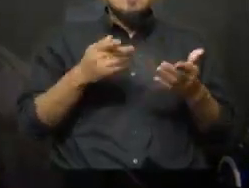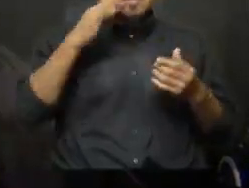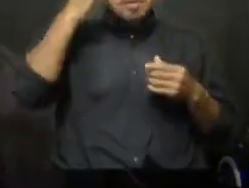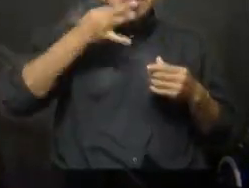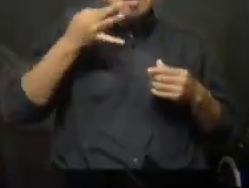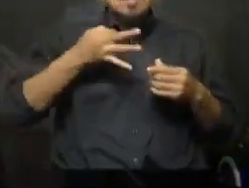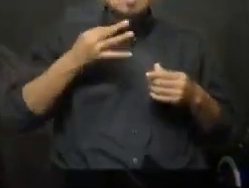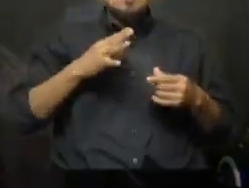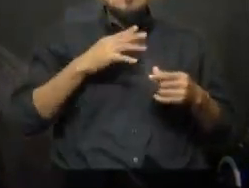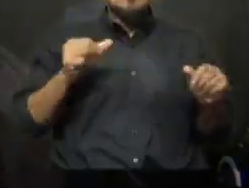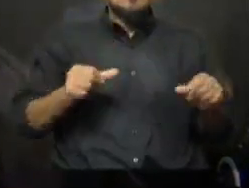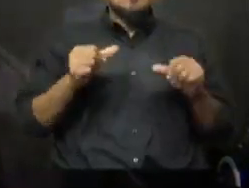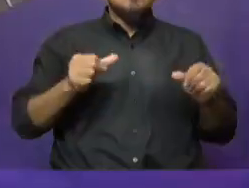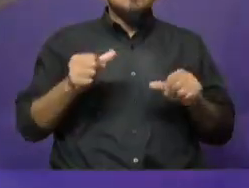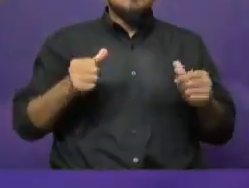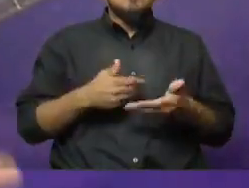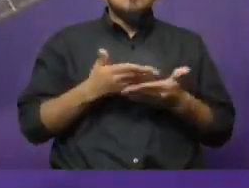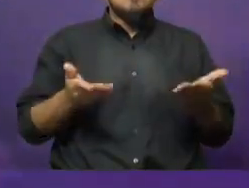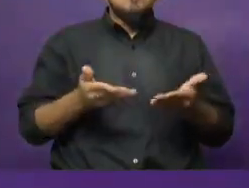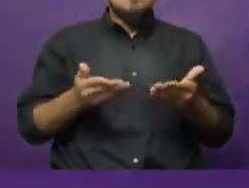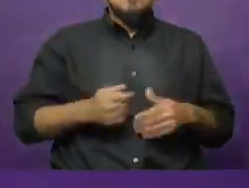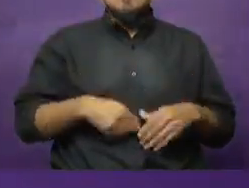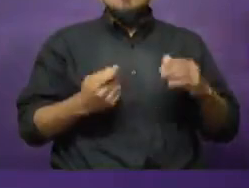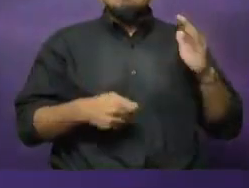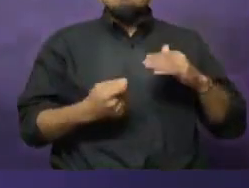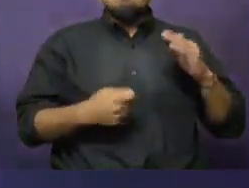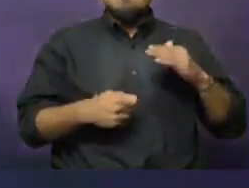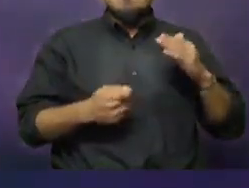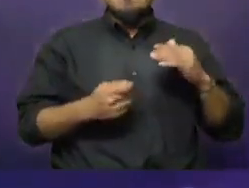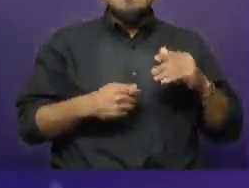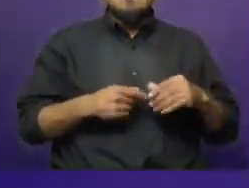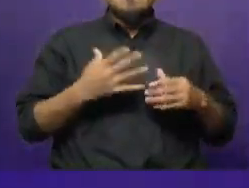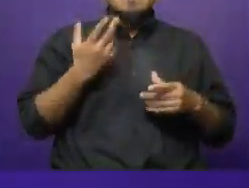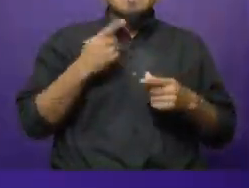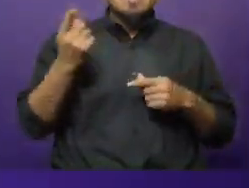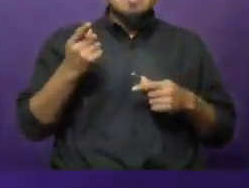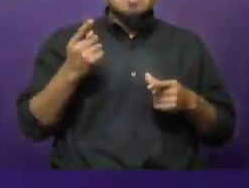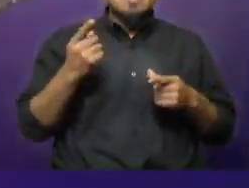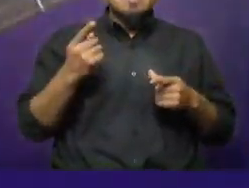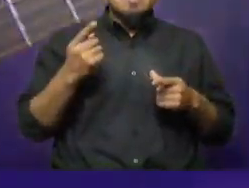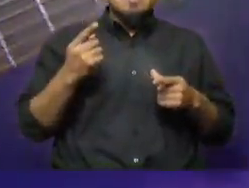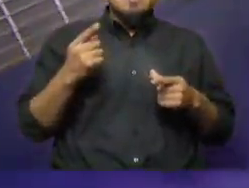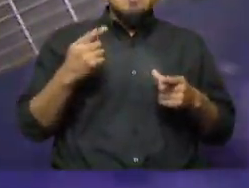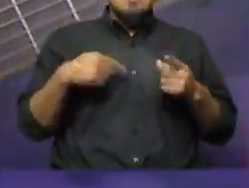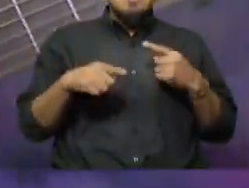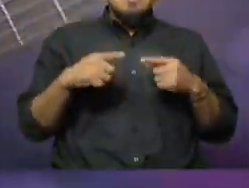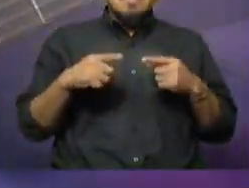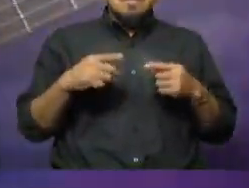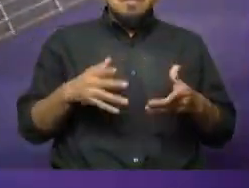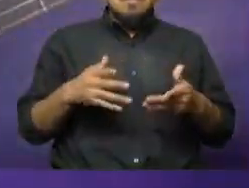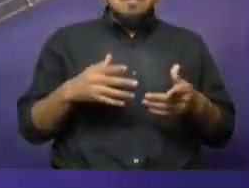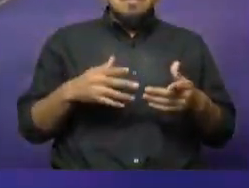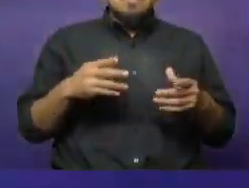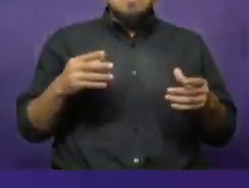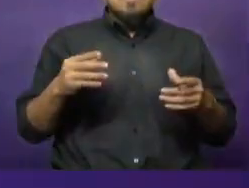una fusión. Yo lo que traje grabado era un tambor chico que lo grabé allá en Piriápolis. Sí. Y bueno, como jugando con la fusión